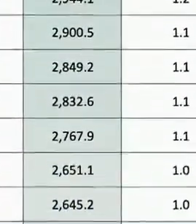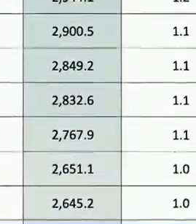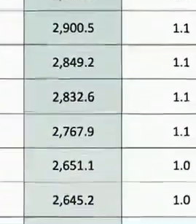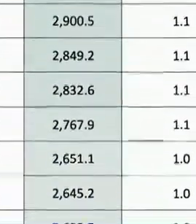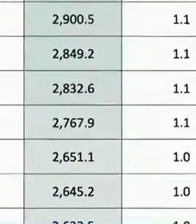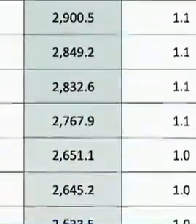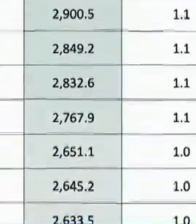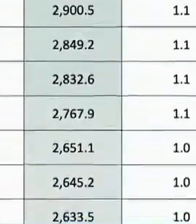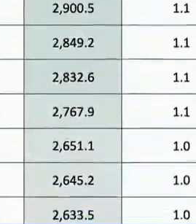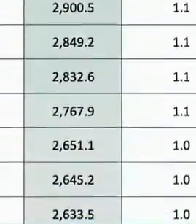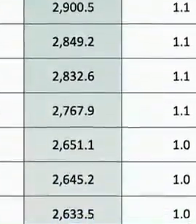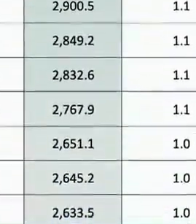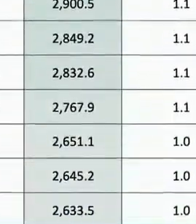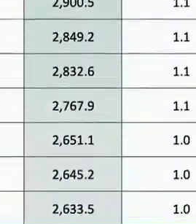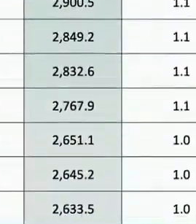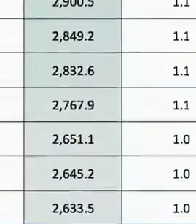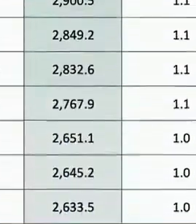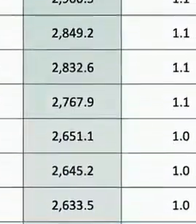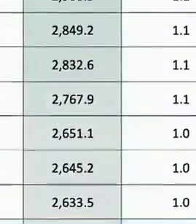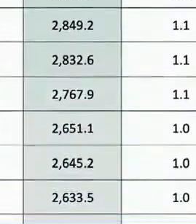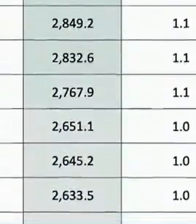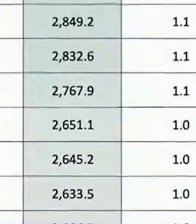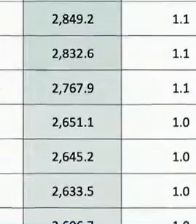Síguele. Estados Unidos,